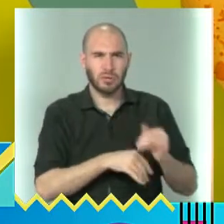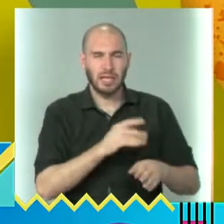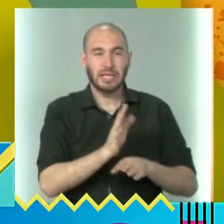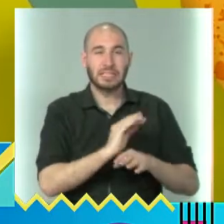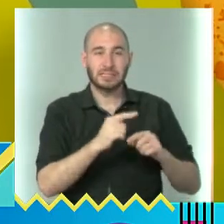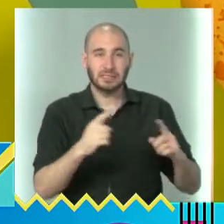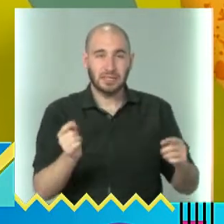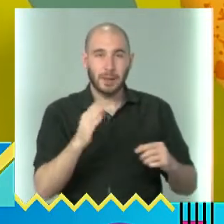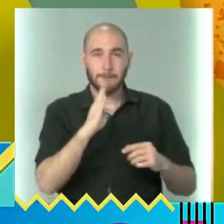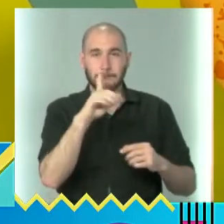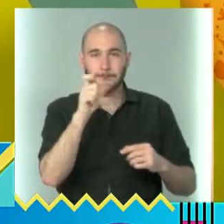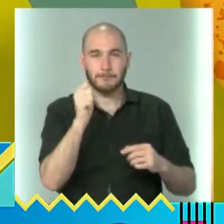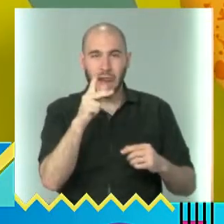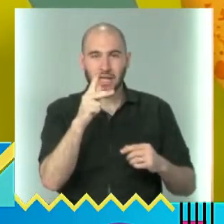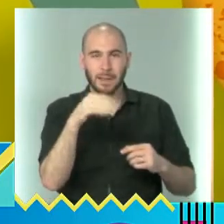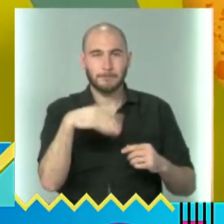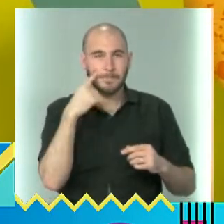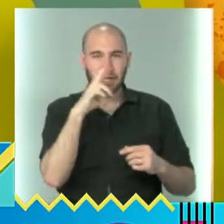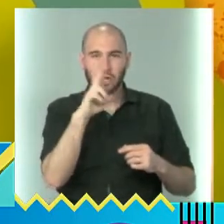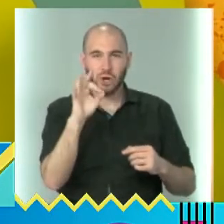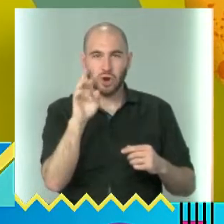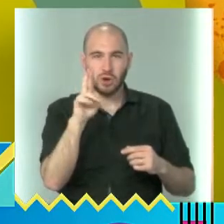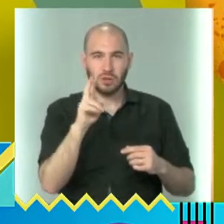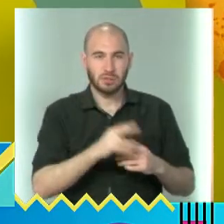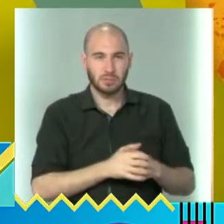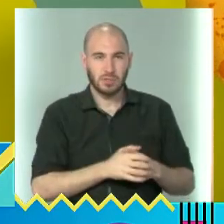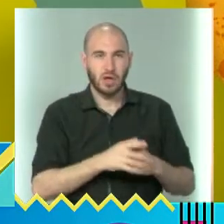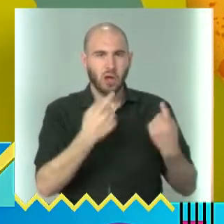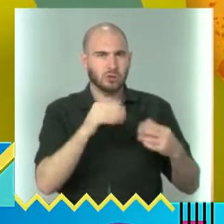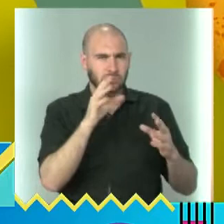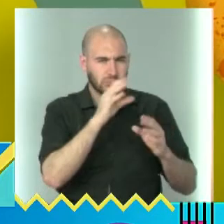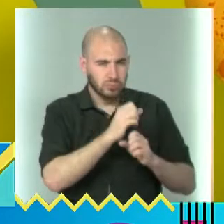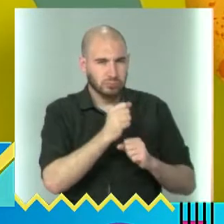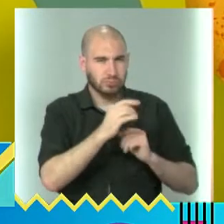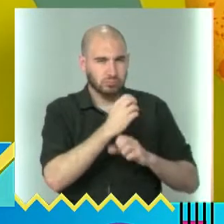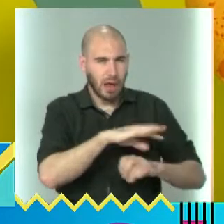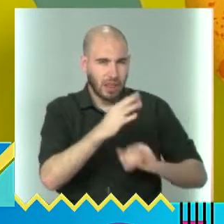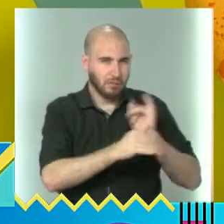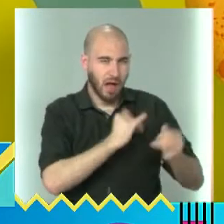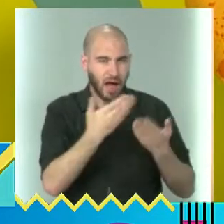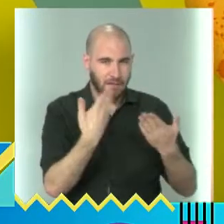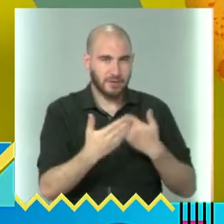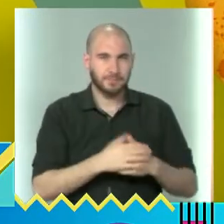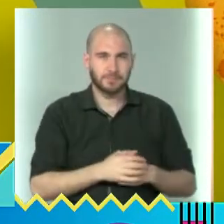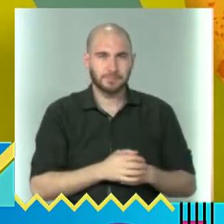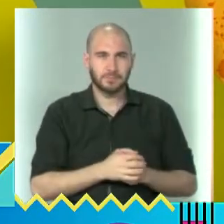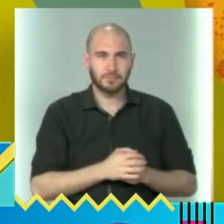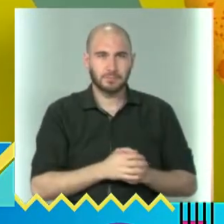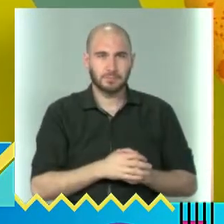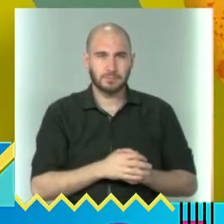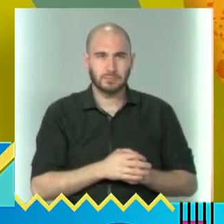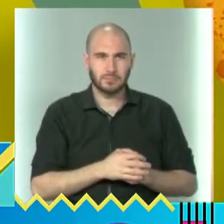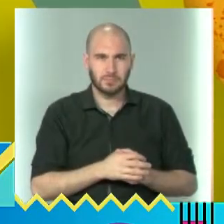serie británica Black Mirror, que muestra, digamos, la cara oscura de lo que estamos diciendo, ¿no? Y